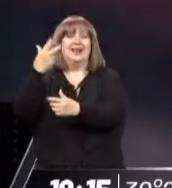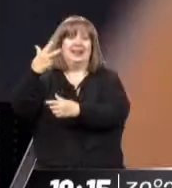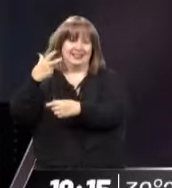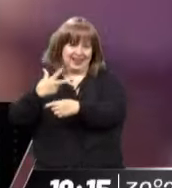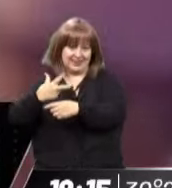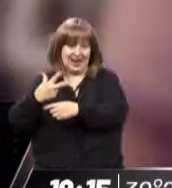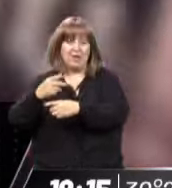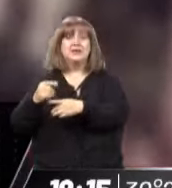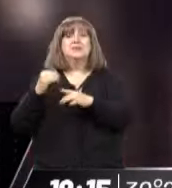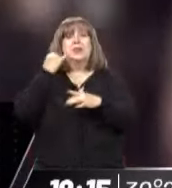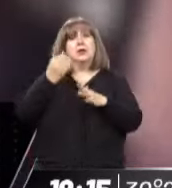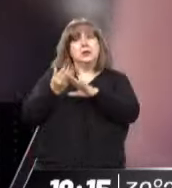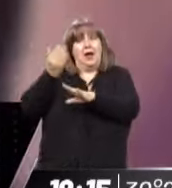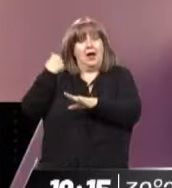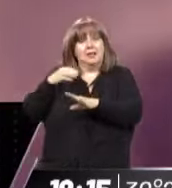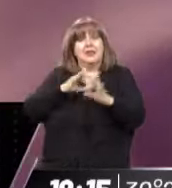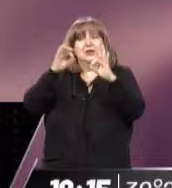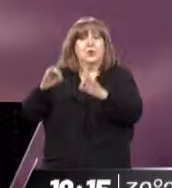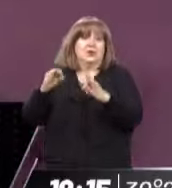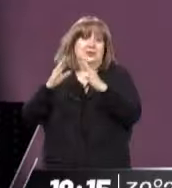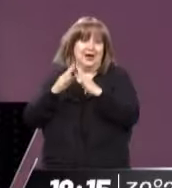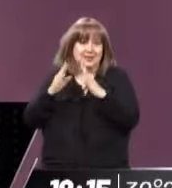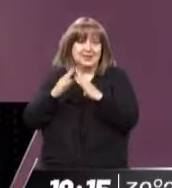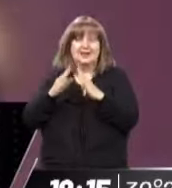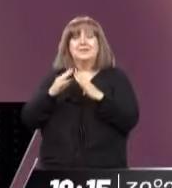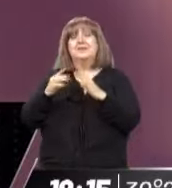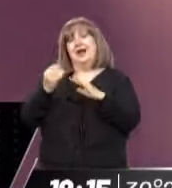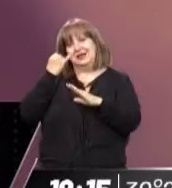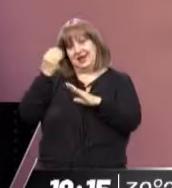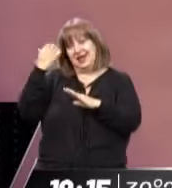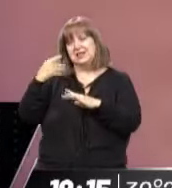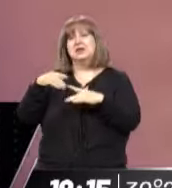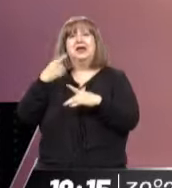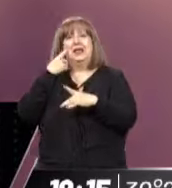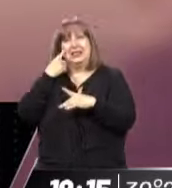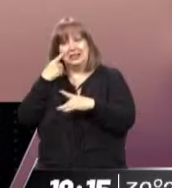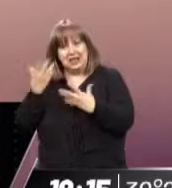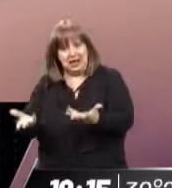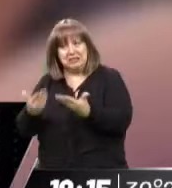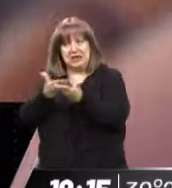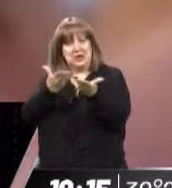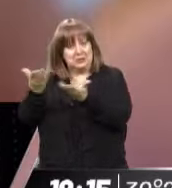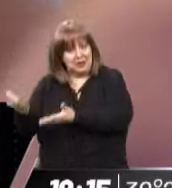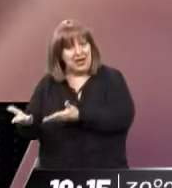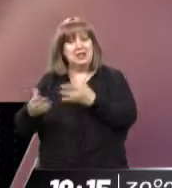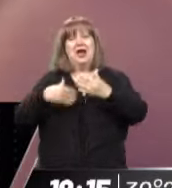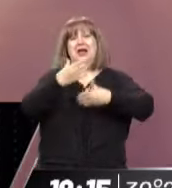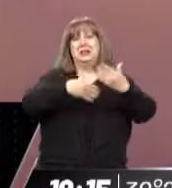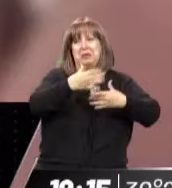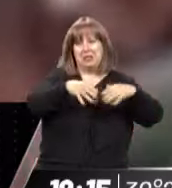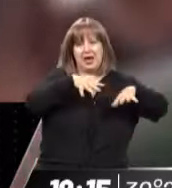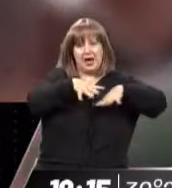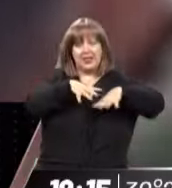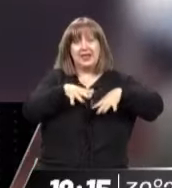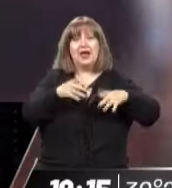la primaria le rindió homenaje junto al intendente allí de la zona. Participó de distintas actividades junto a los jugadores, cuerpo técnico,